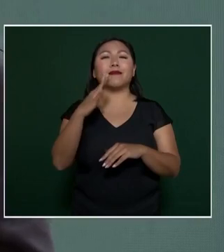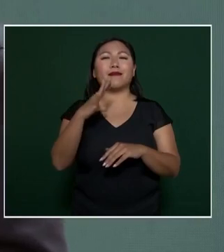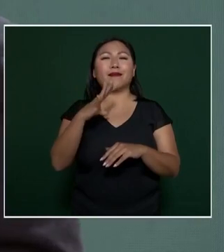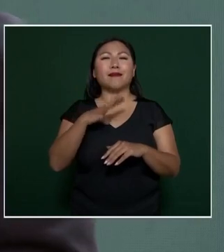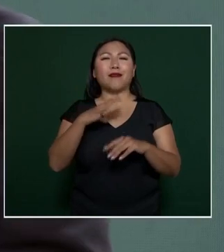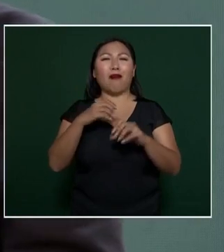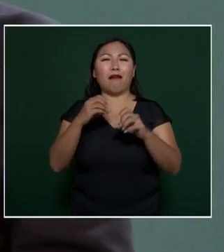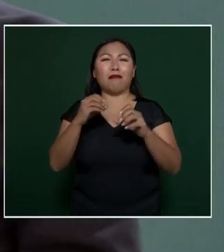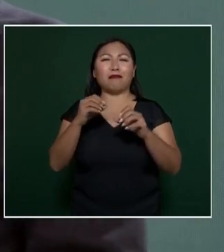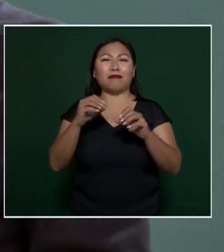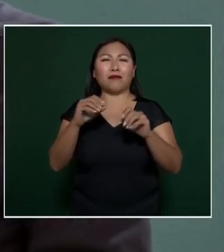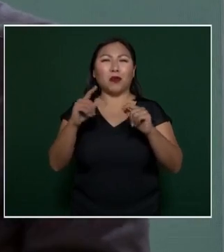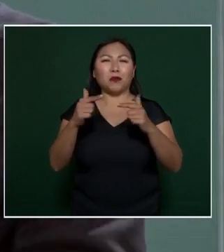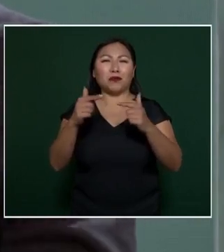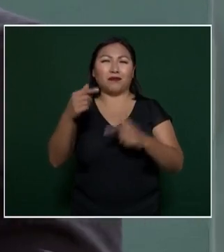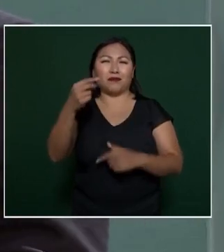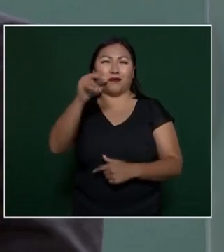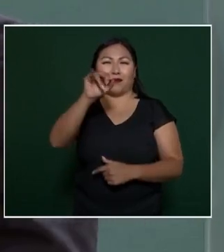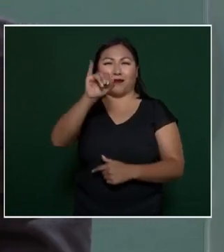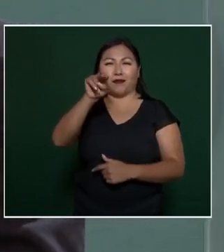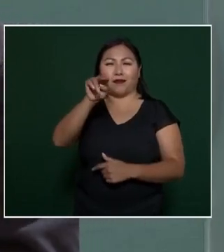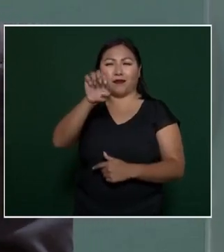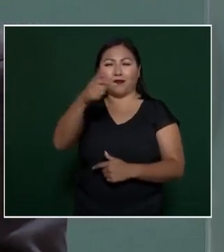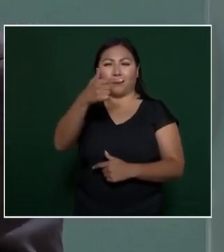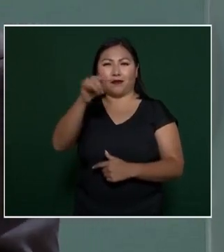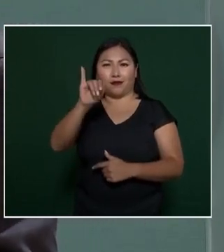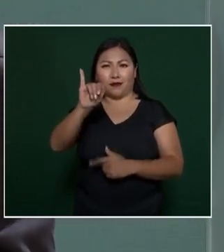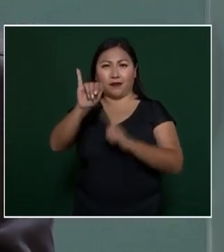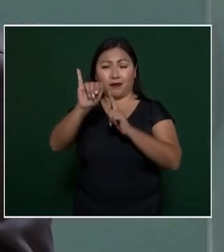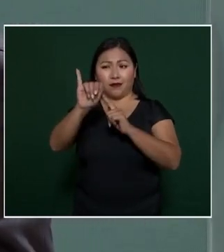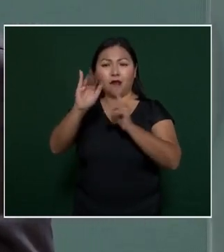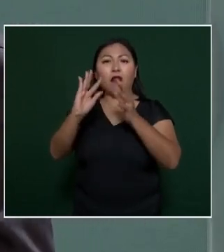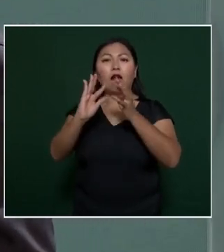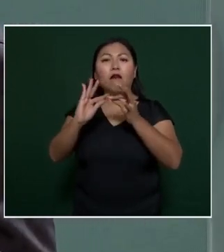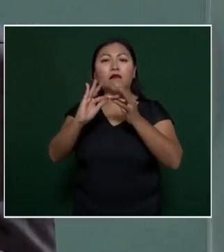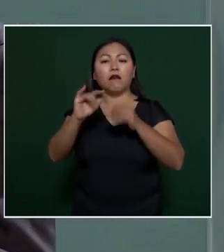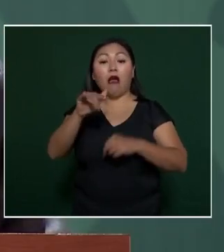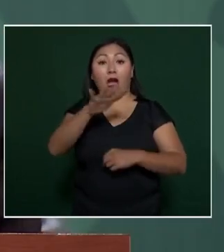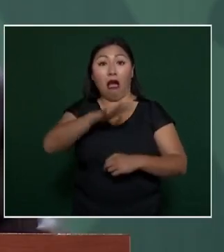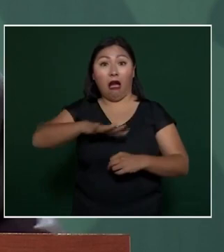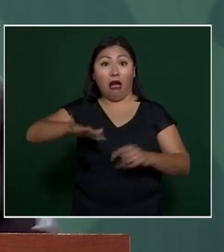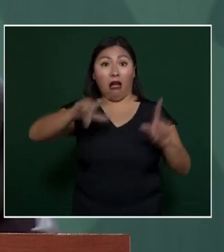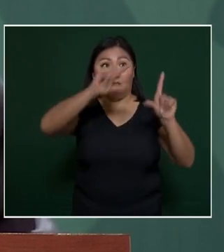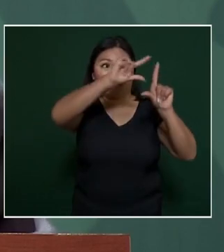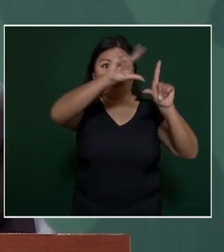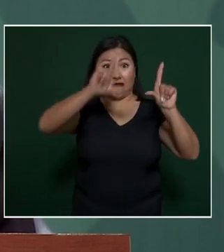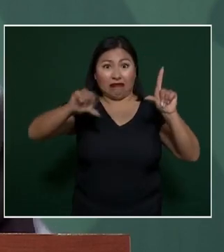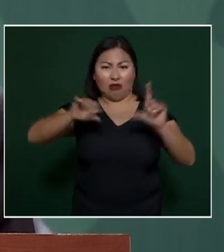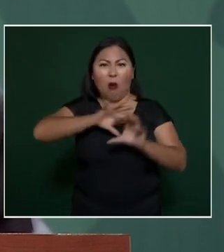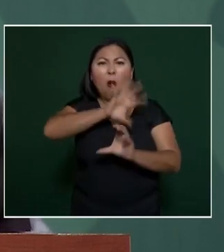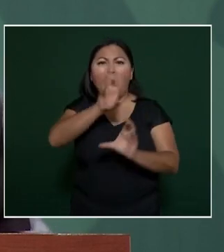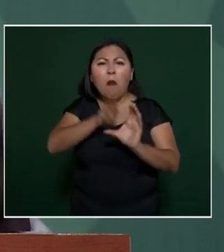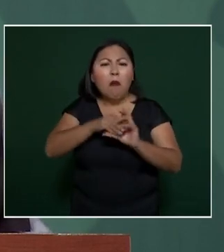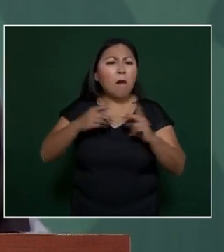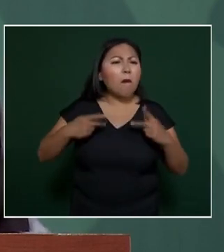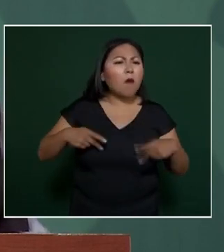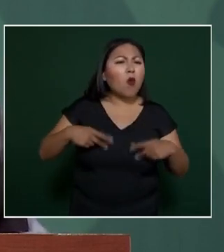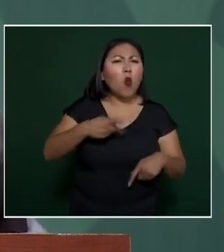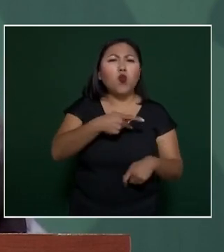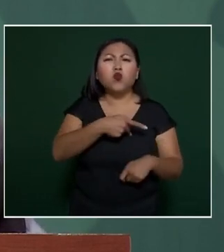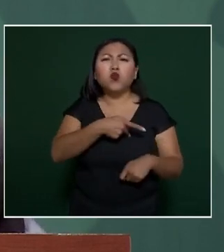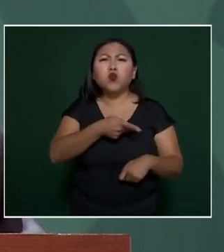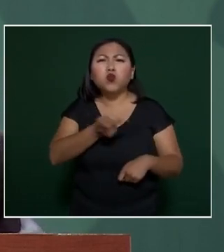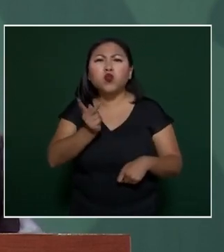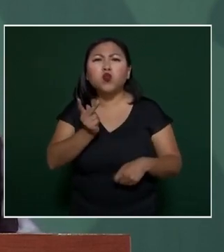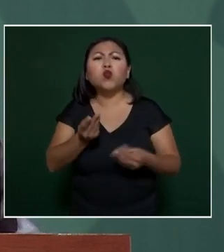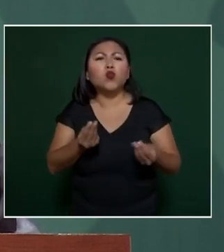Inegi sobre la situación de pobreza en el país y este fue el segundo